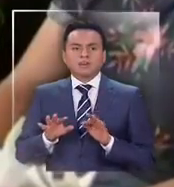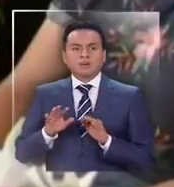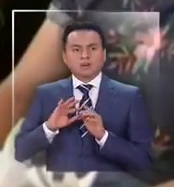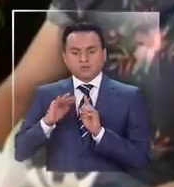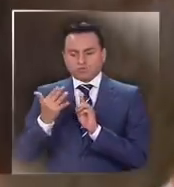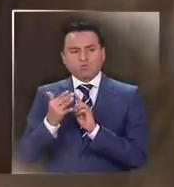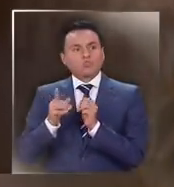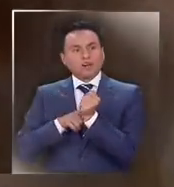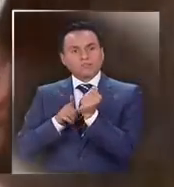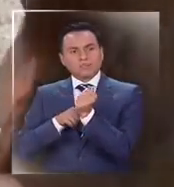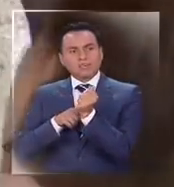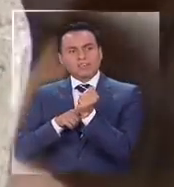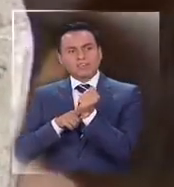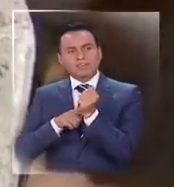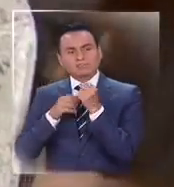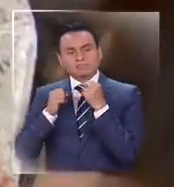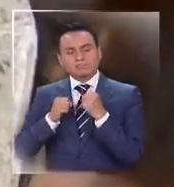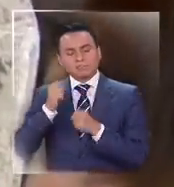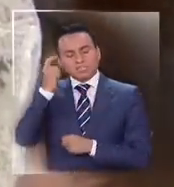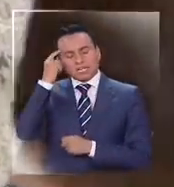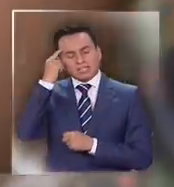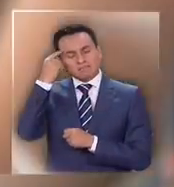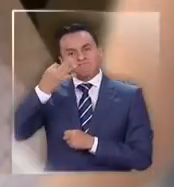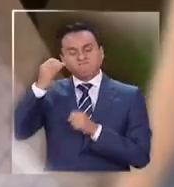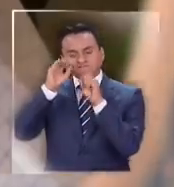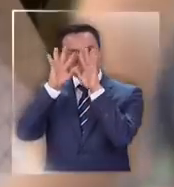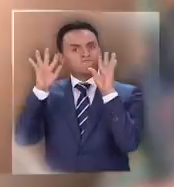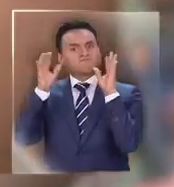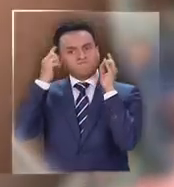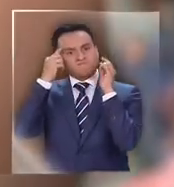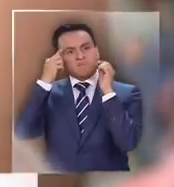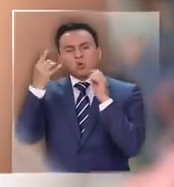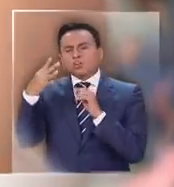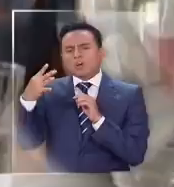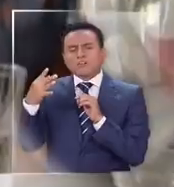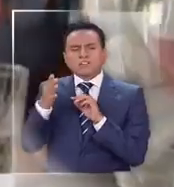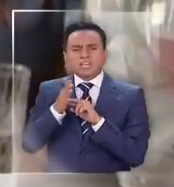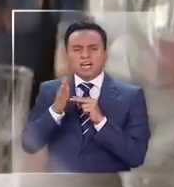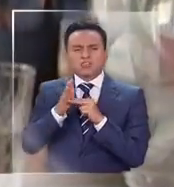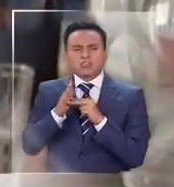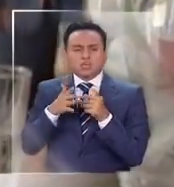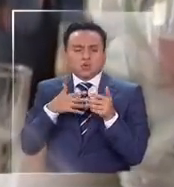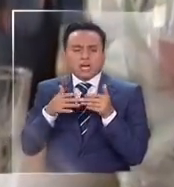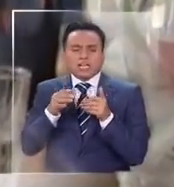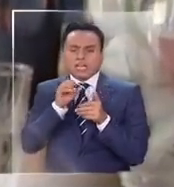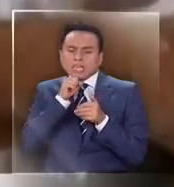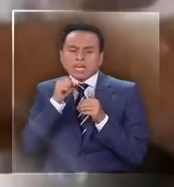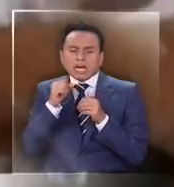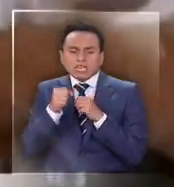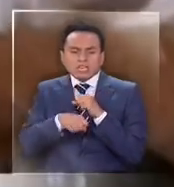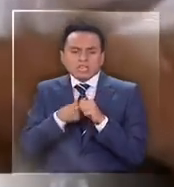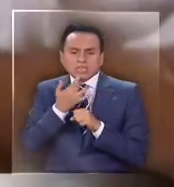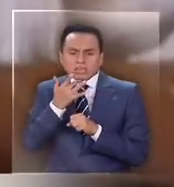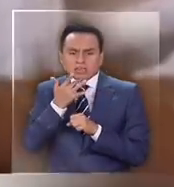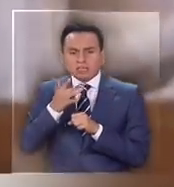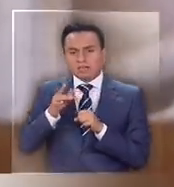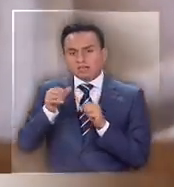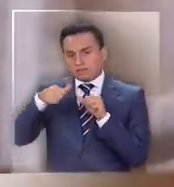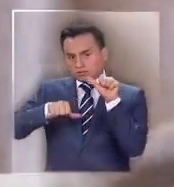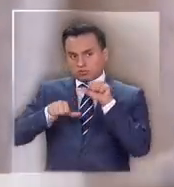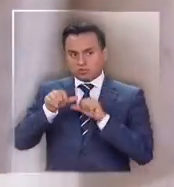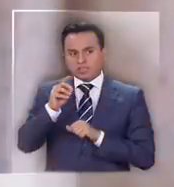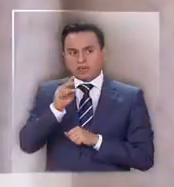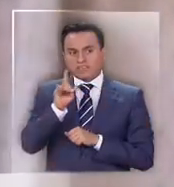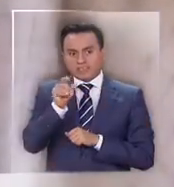Rodeado de su familia, con sus capacidades mentales intactas y solo afectado por el deterioro natural de la edad, el científico australiano